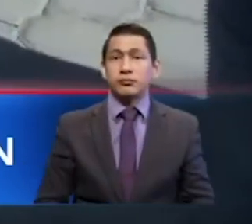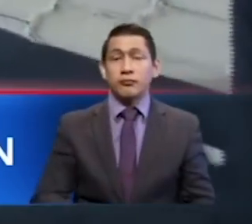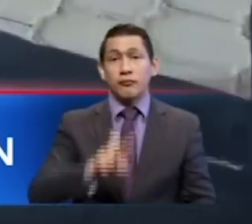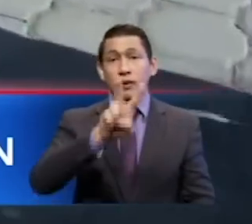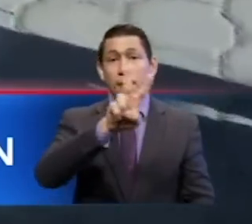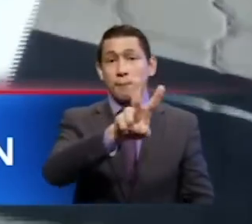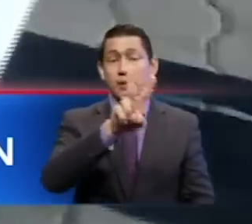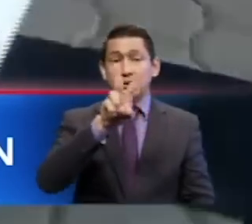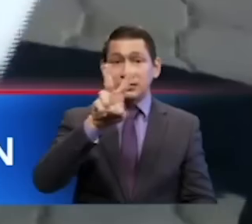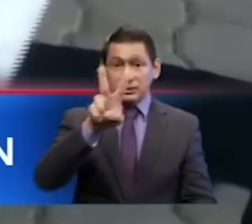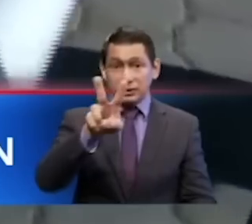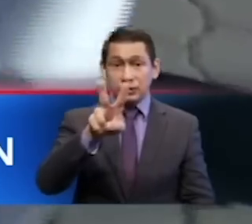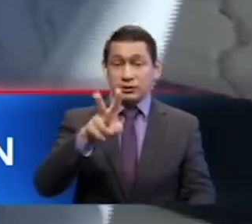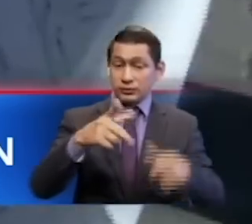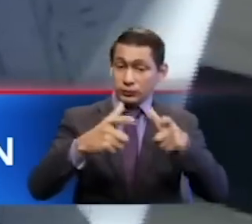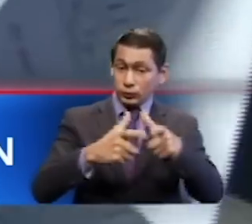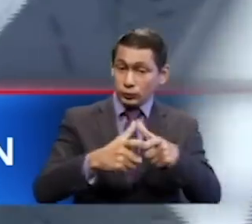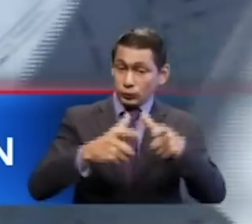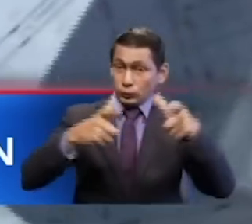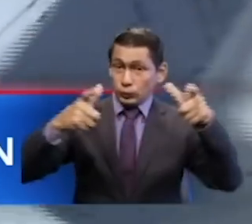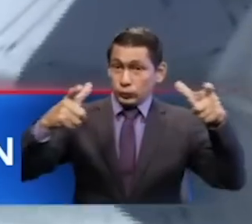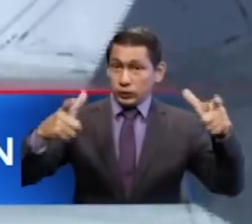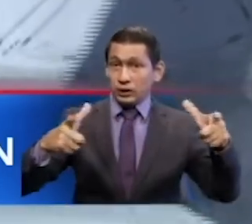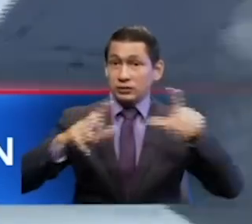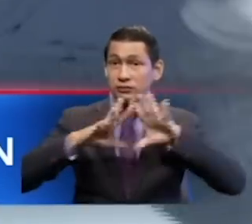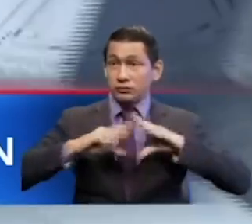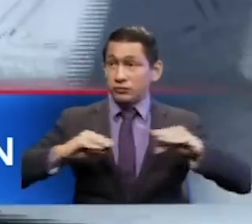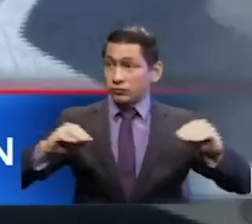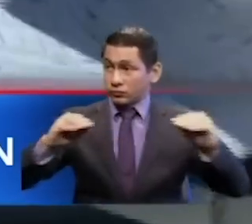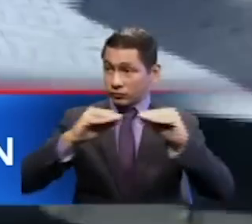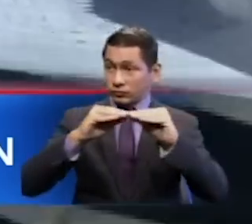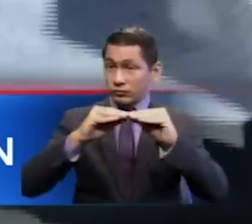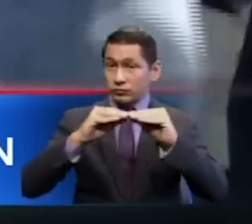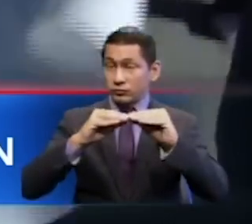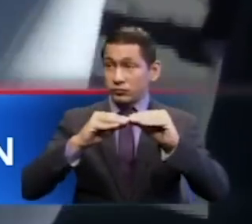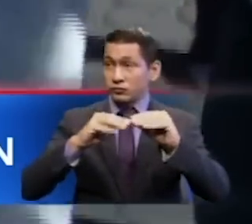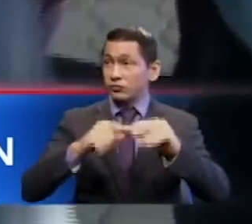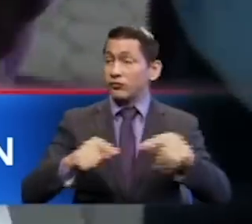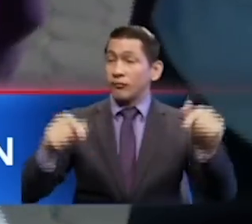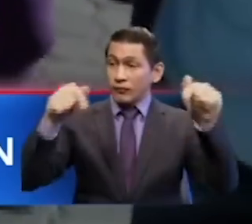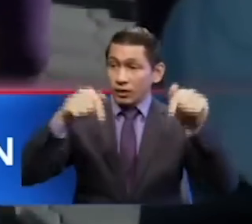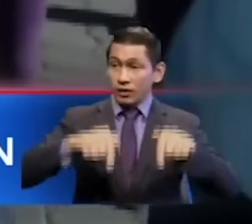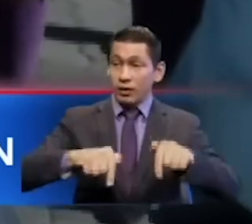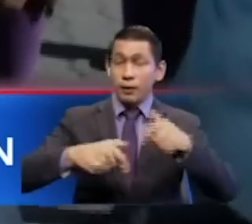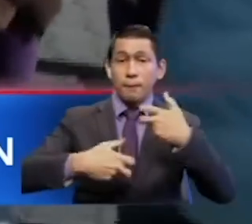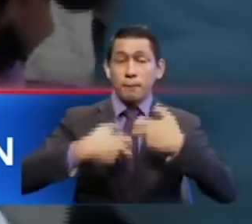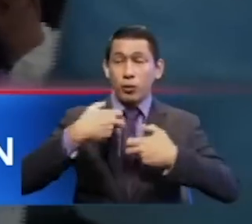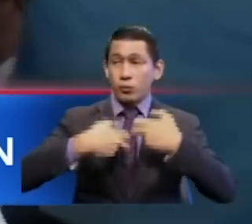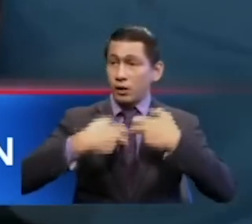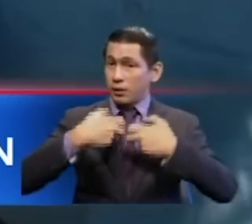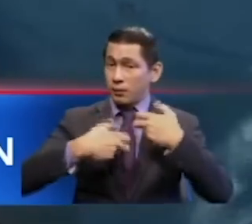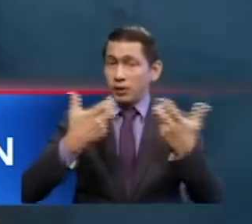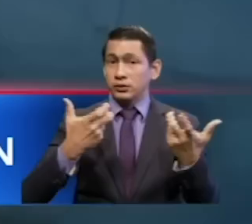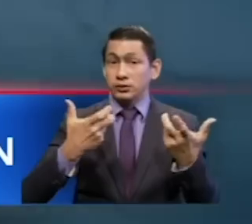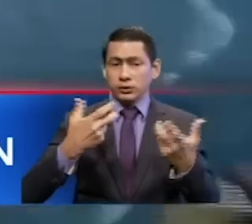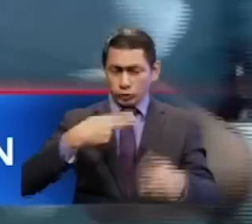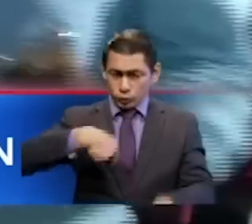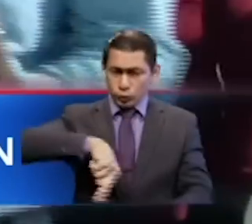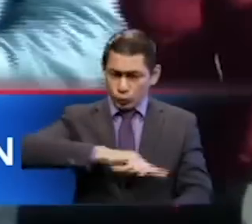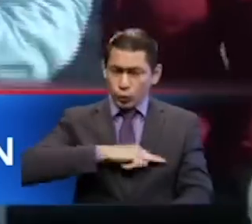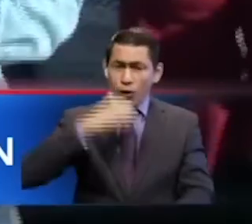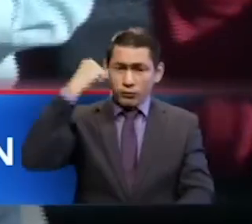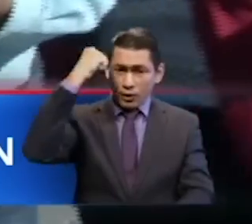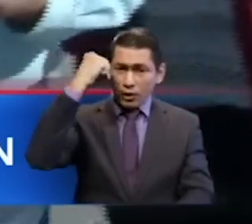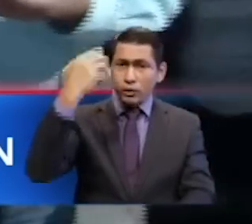22 hectáreas de terreno, lo cual prácticamente requiere, así como nosotros pagamos de impuestos prediales,